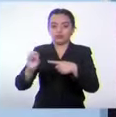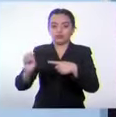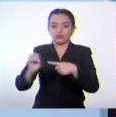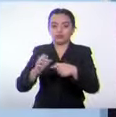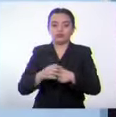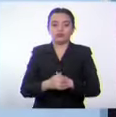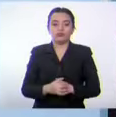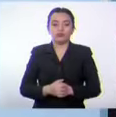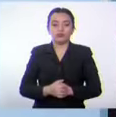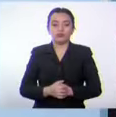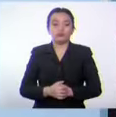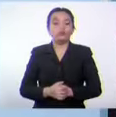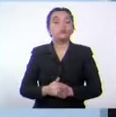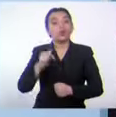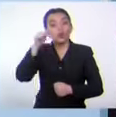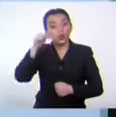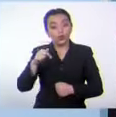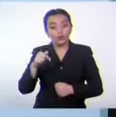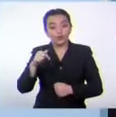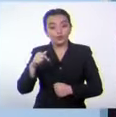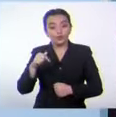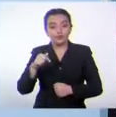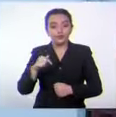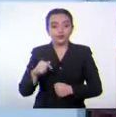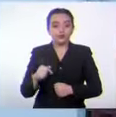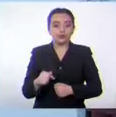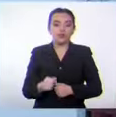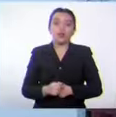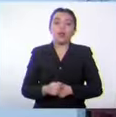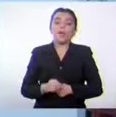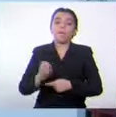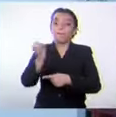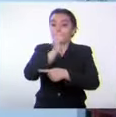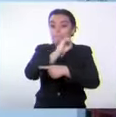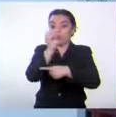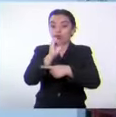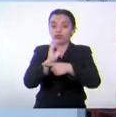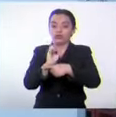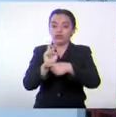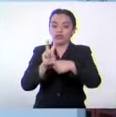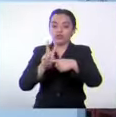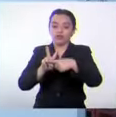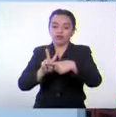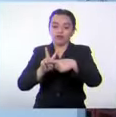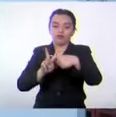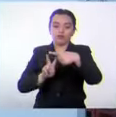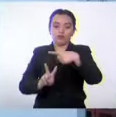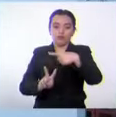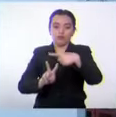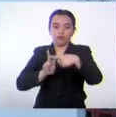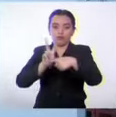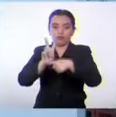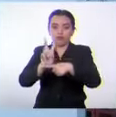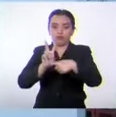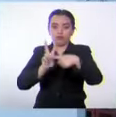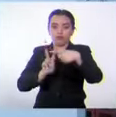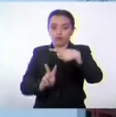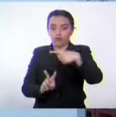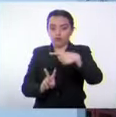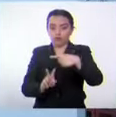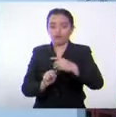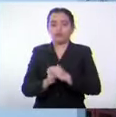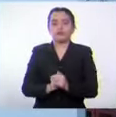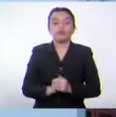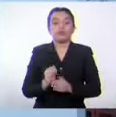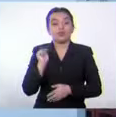Ahora estudiemos el porcentaje en volumen. Este es la cantidad de soluto en